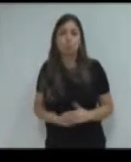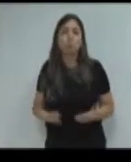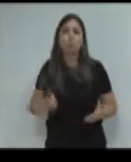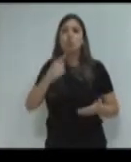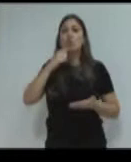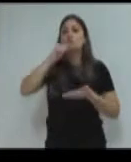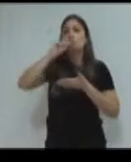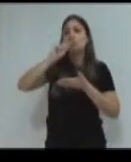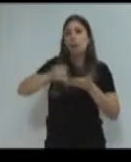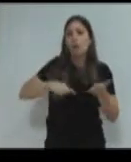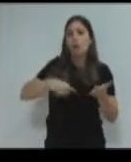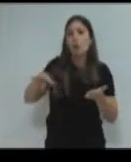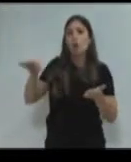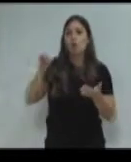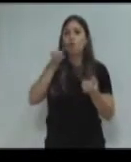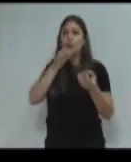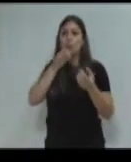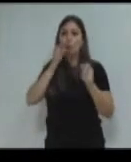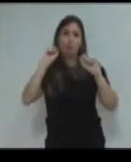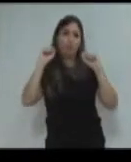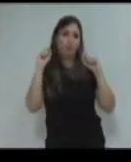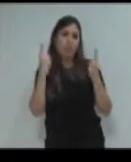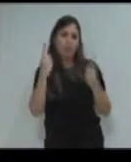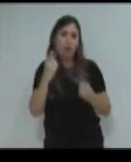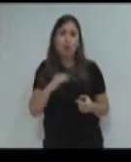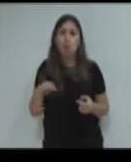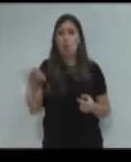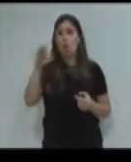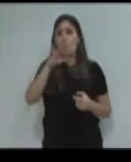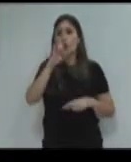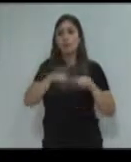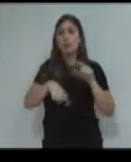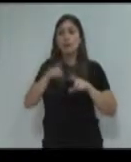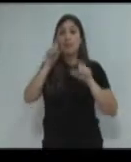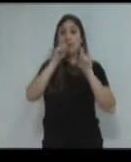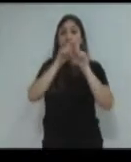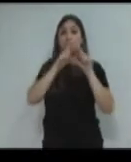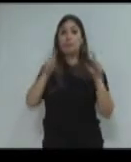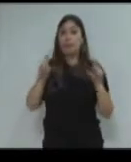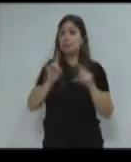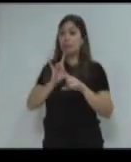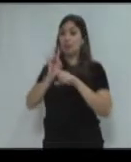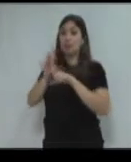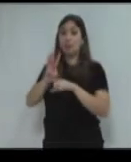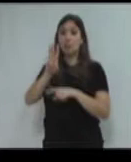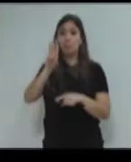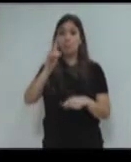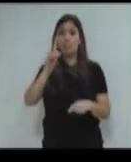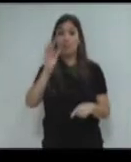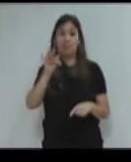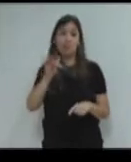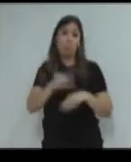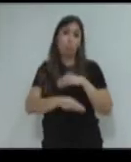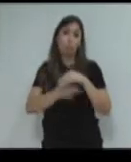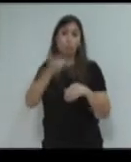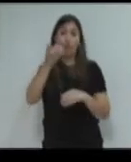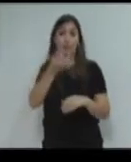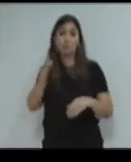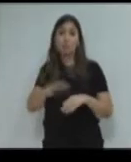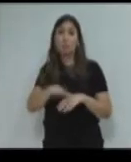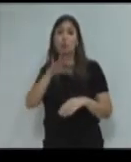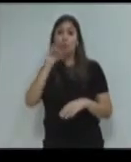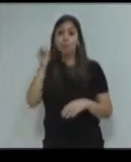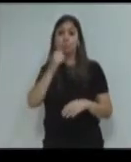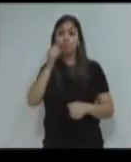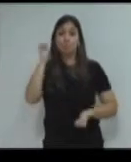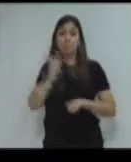contrato, hay información oficial o información que se emite de una empresa y quiere llegar a otra, la forma de hacerlo es por el PDF, ¿no? No quieres